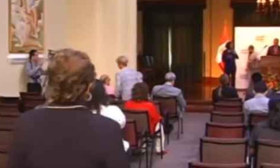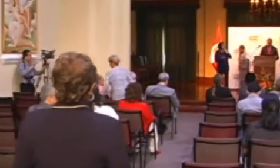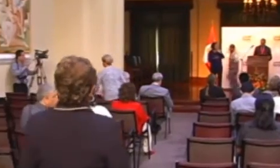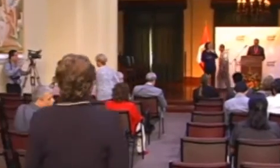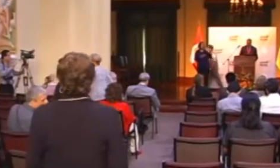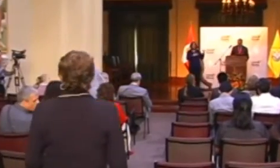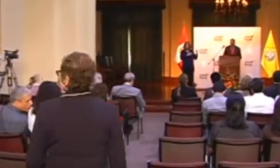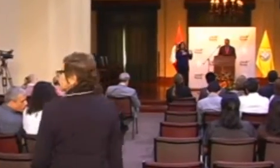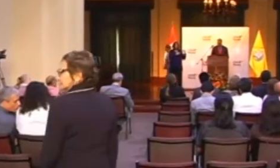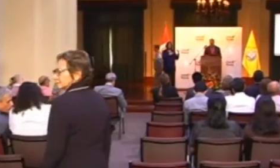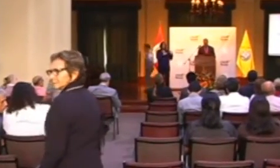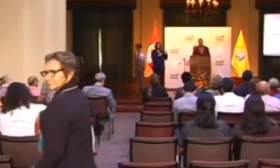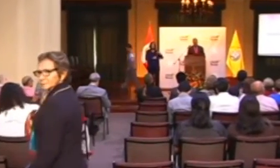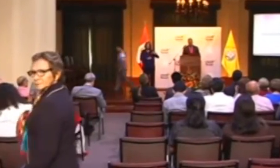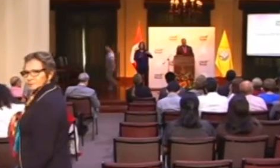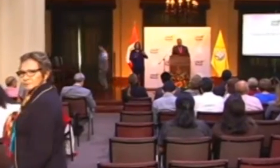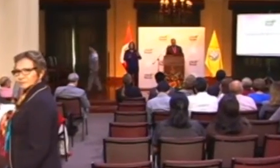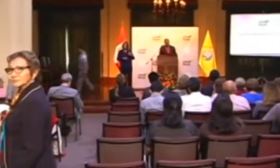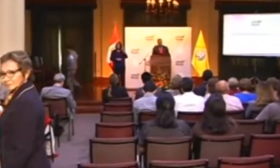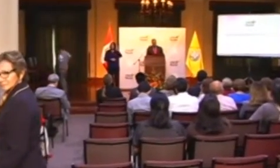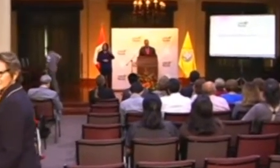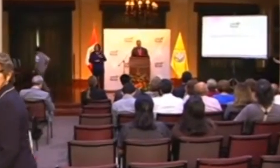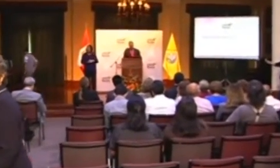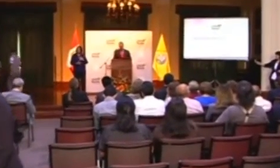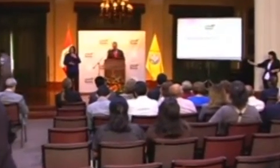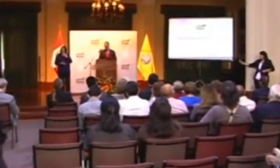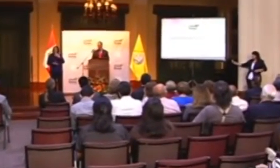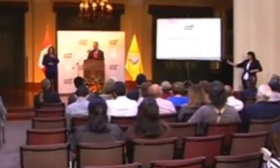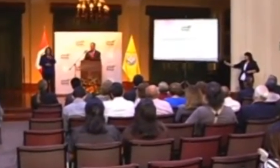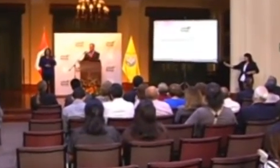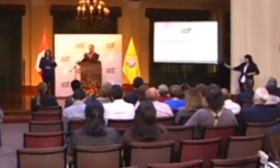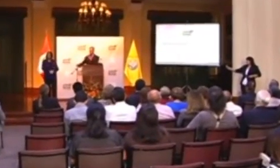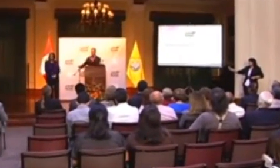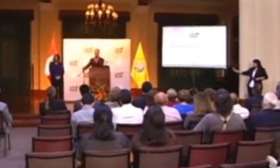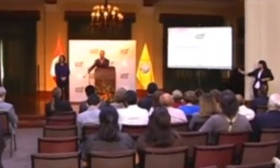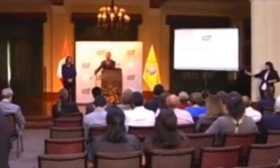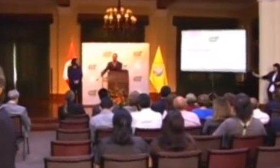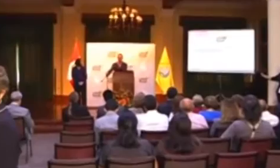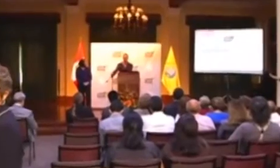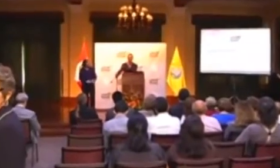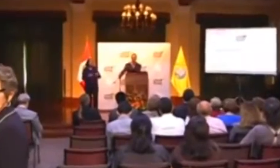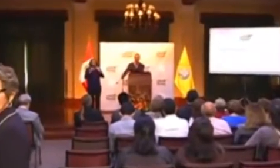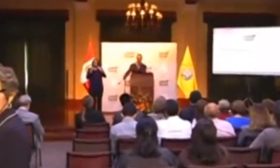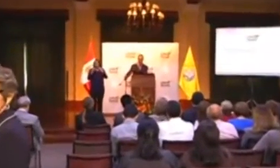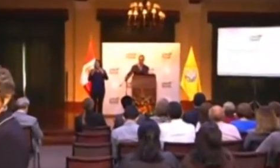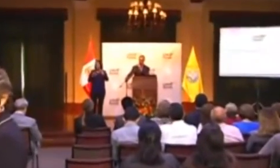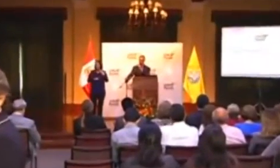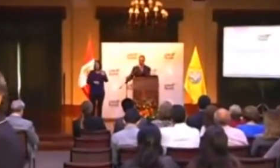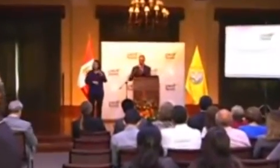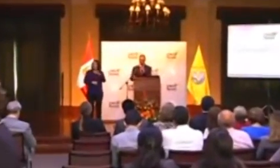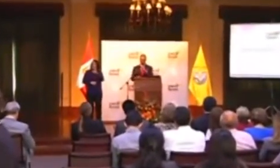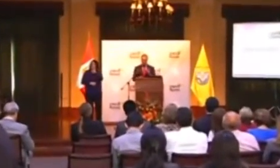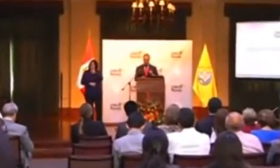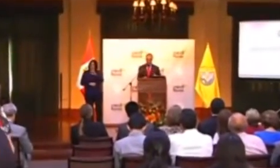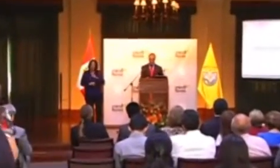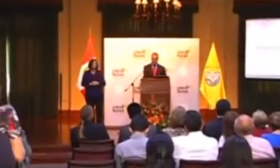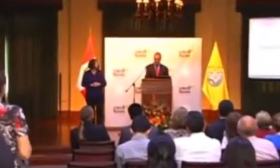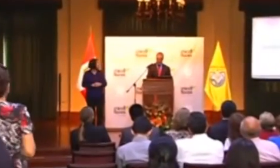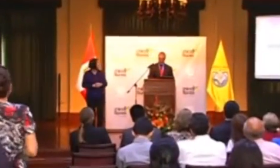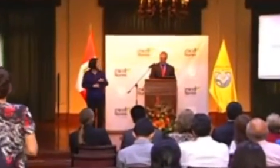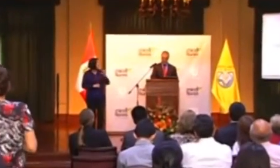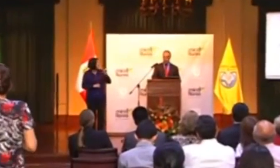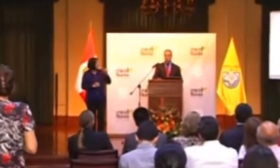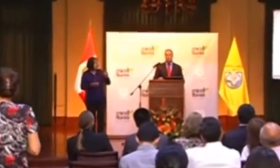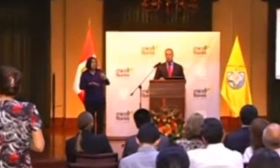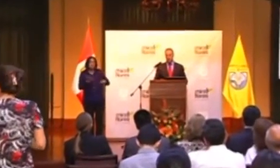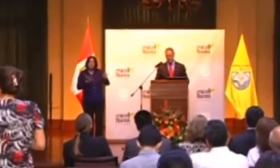doctor Jorge Muñoz Wells, alcalde de Miraflores, quien queda con todos ustedes. Bien, muchas gracias. Como les decía hace un momento, esta